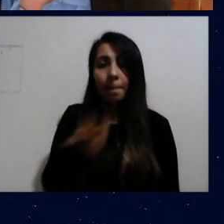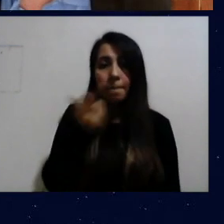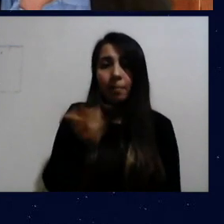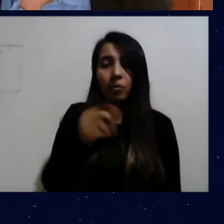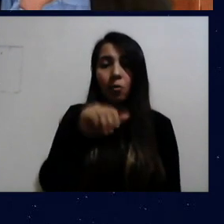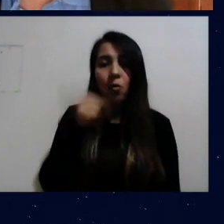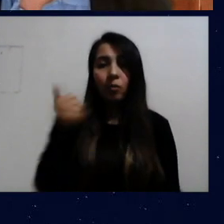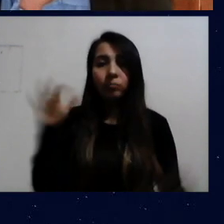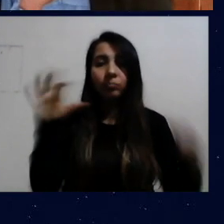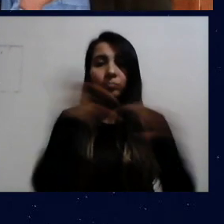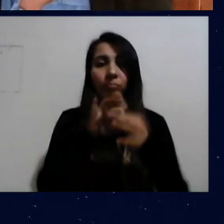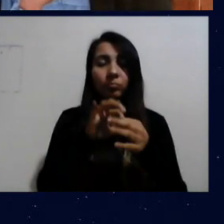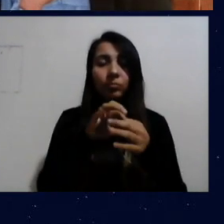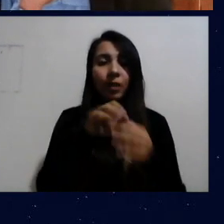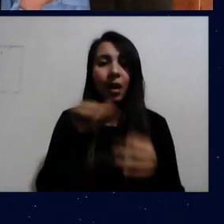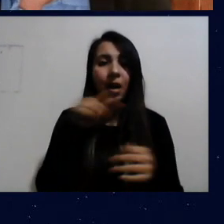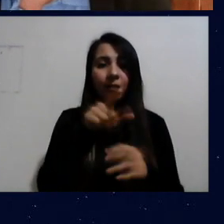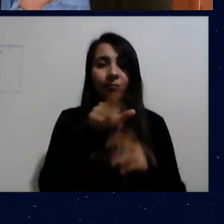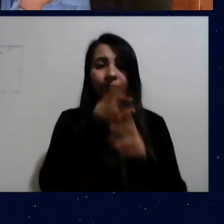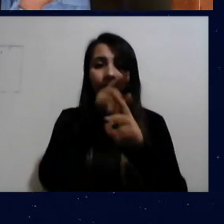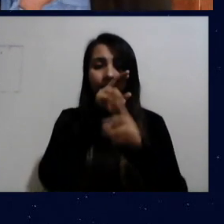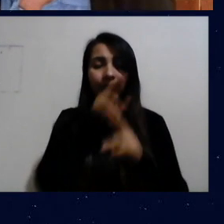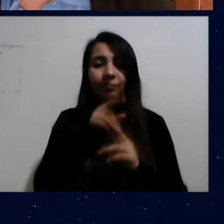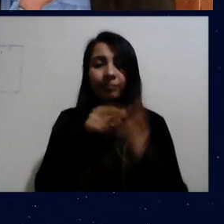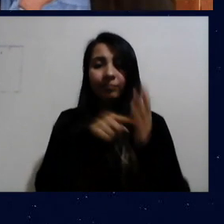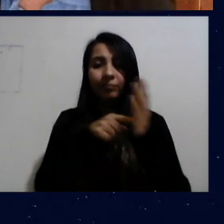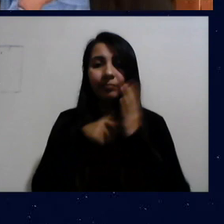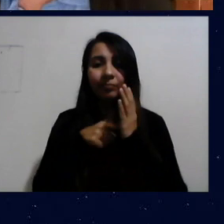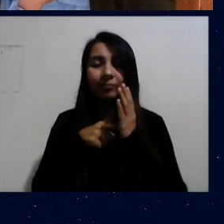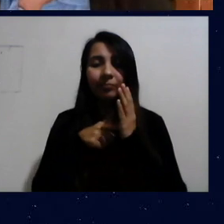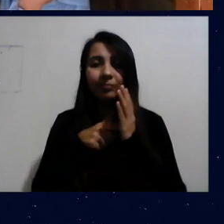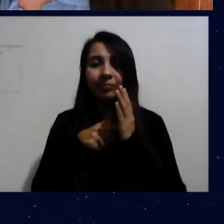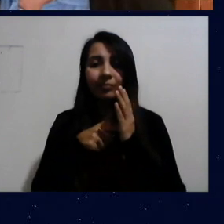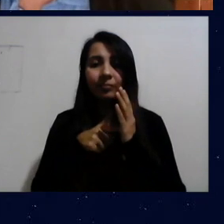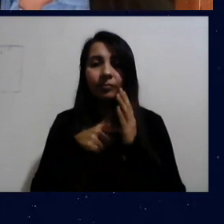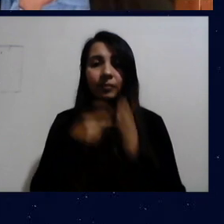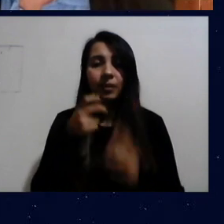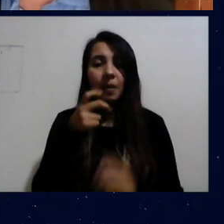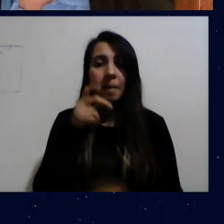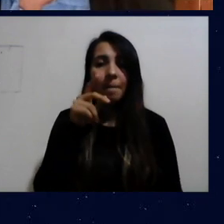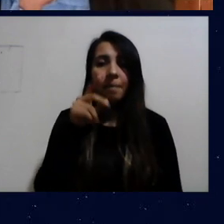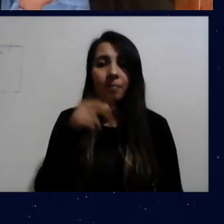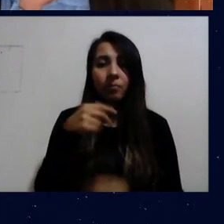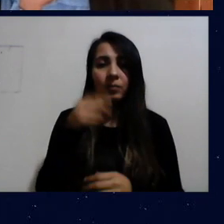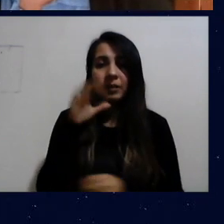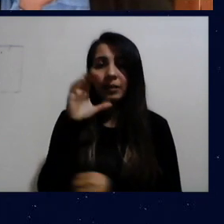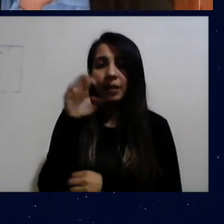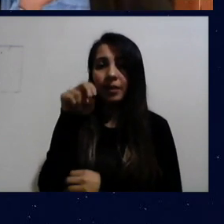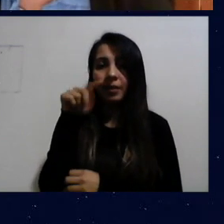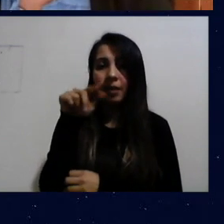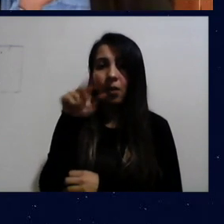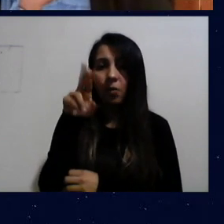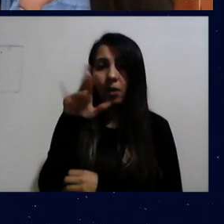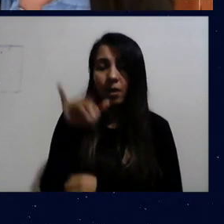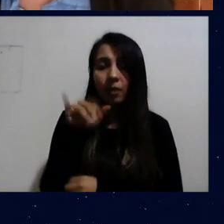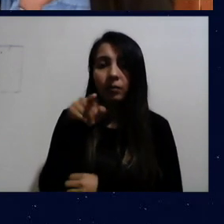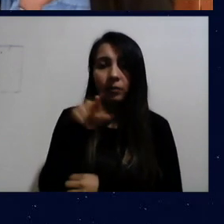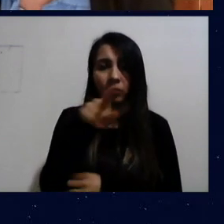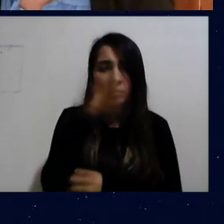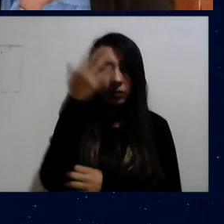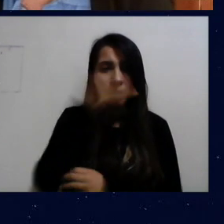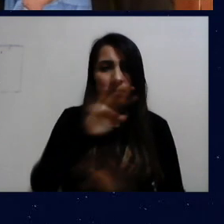y Próxima Centauri. ¿Sabes tú si se ha hecho algún estudio en la estrella Barnard que sea similar?